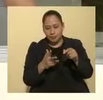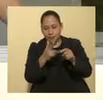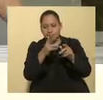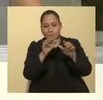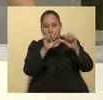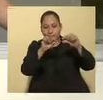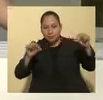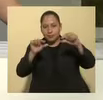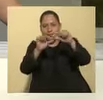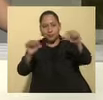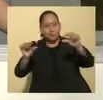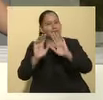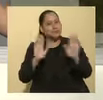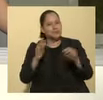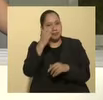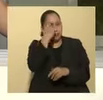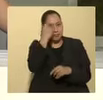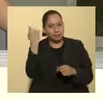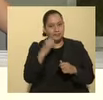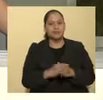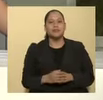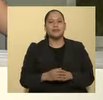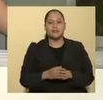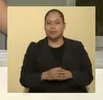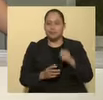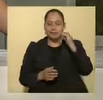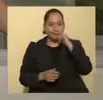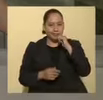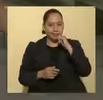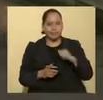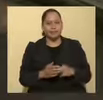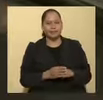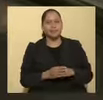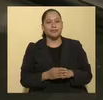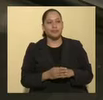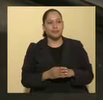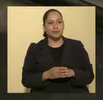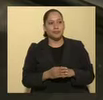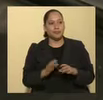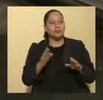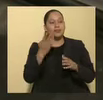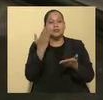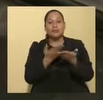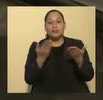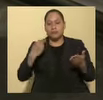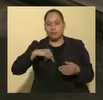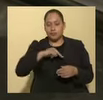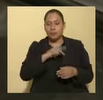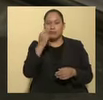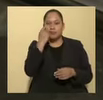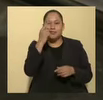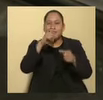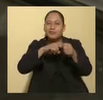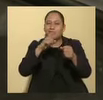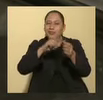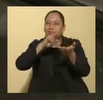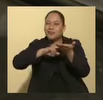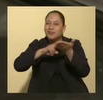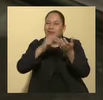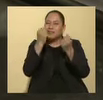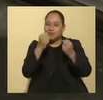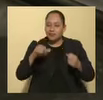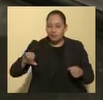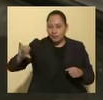nos van a dar el corte súper hecho, bien. Nos facilitan la vida todavía más. Entonces, mira, solamente le vamos a agregar, pero vean el color, ¿no? Me